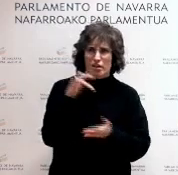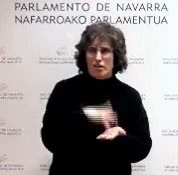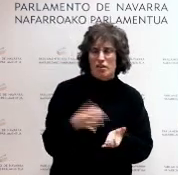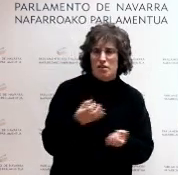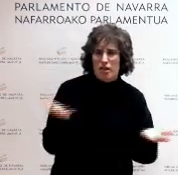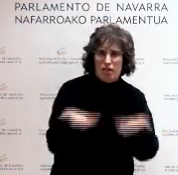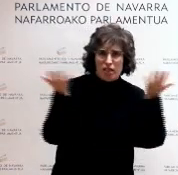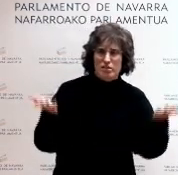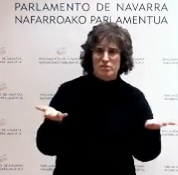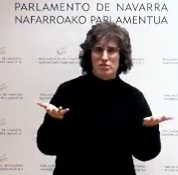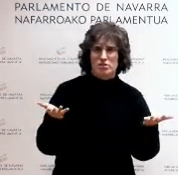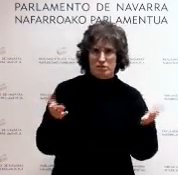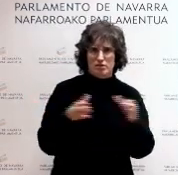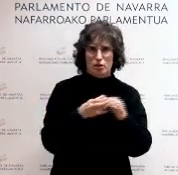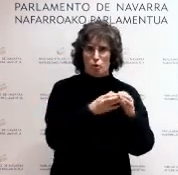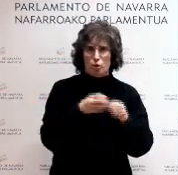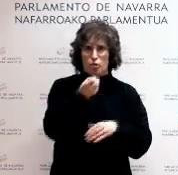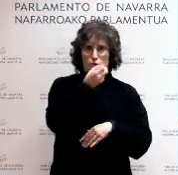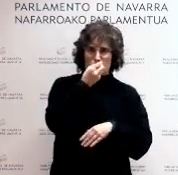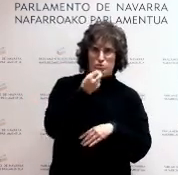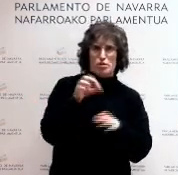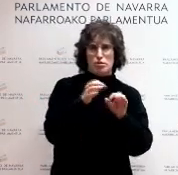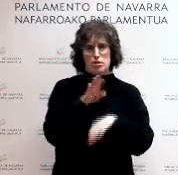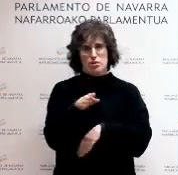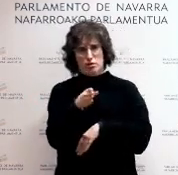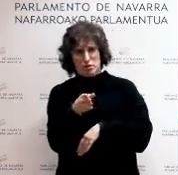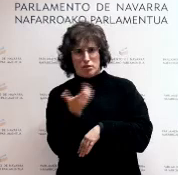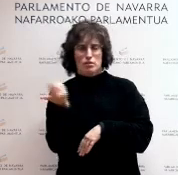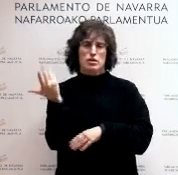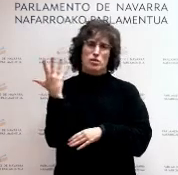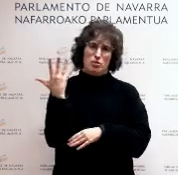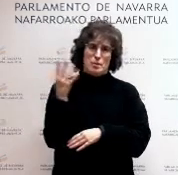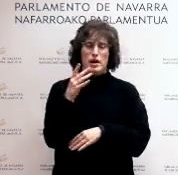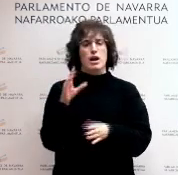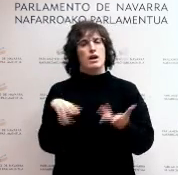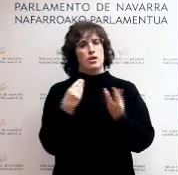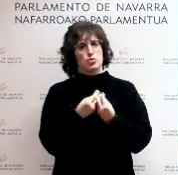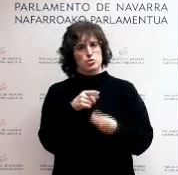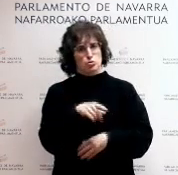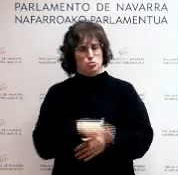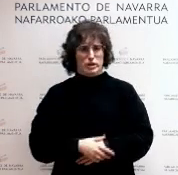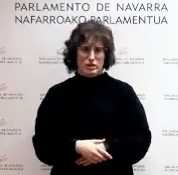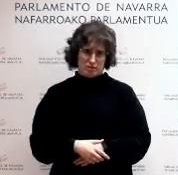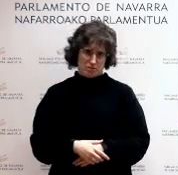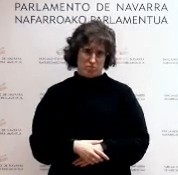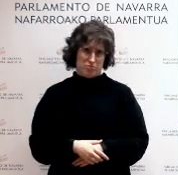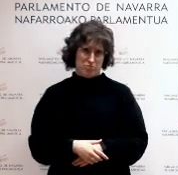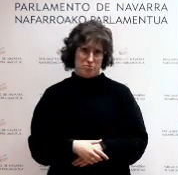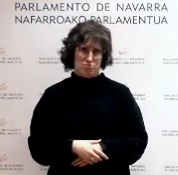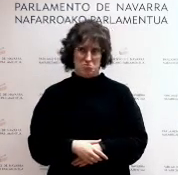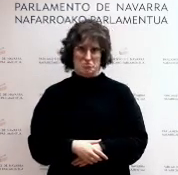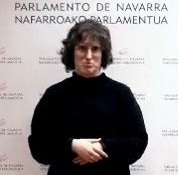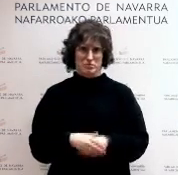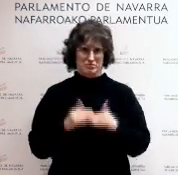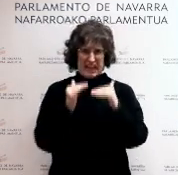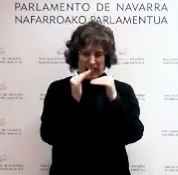grupos del Partido Socialista, Euskal Herria Bildu, Geroa Bai y Contigo Zurekin. No pasó el mínimo